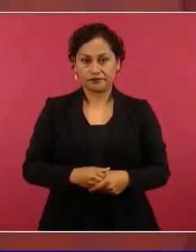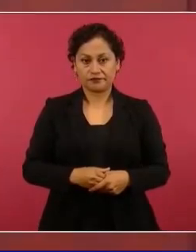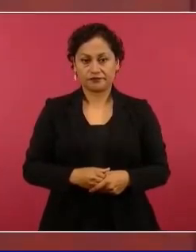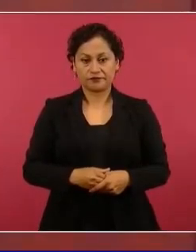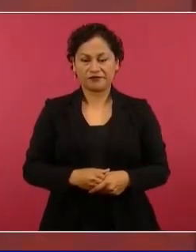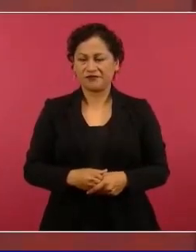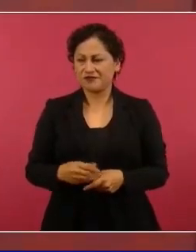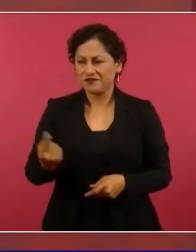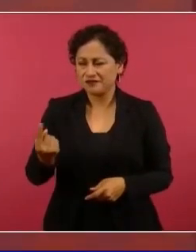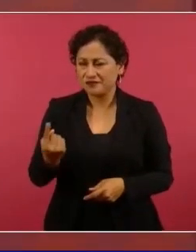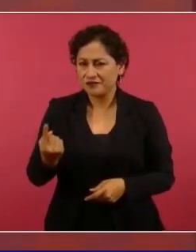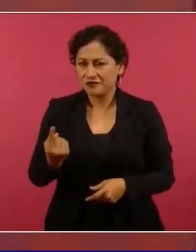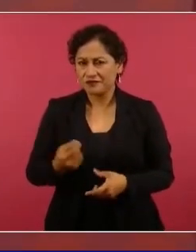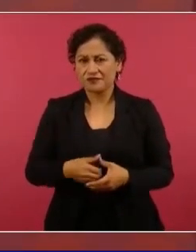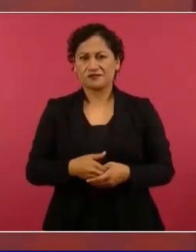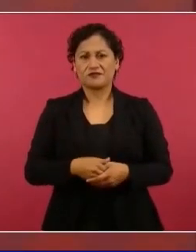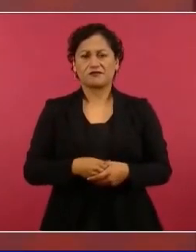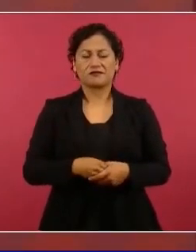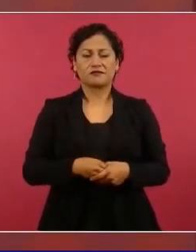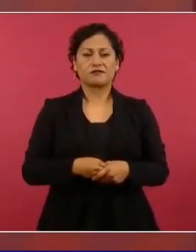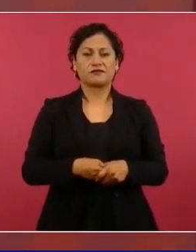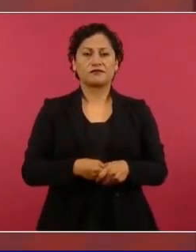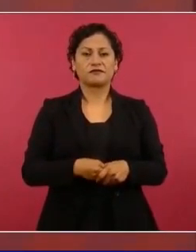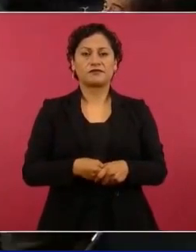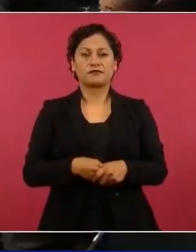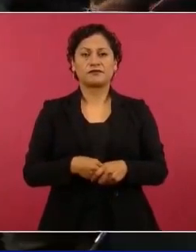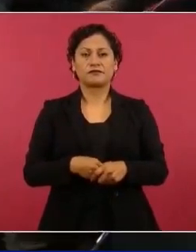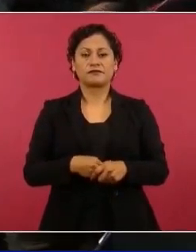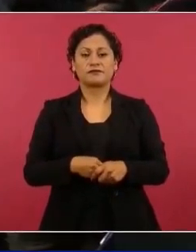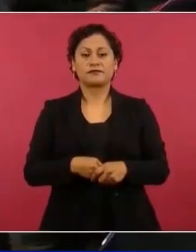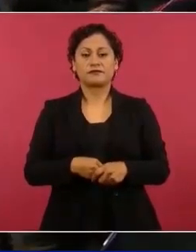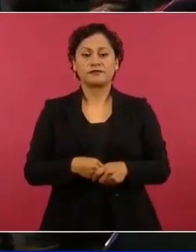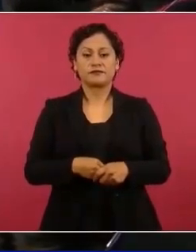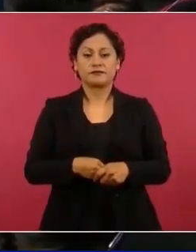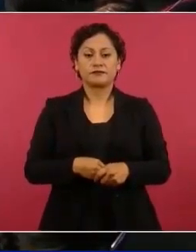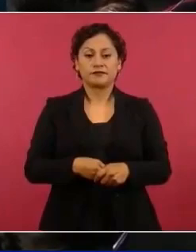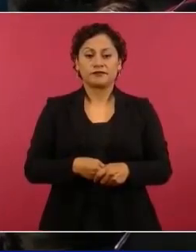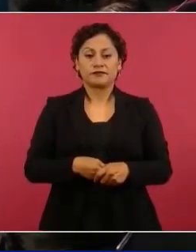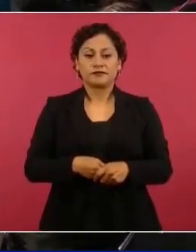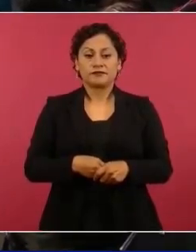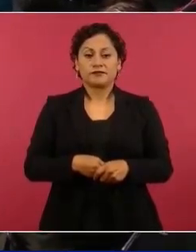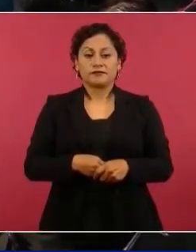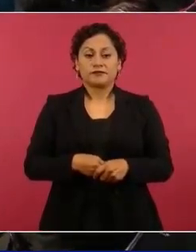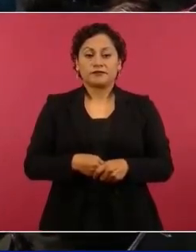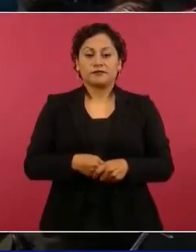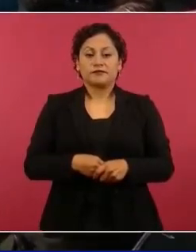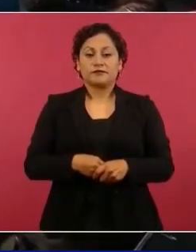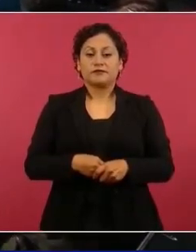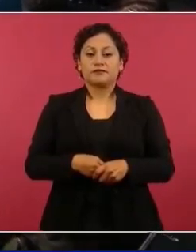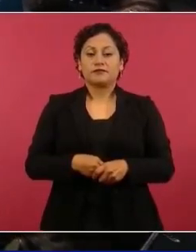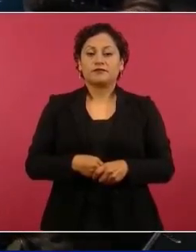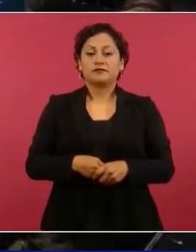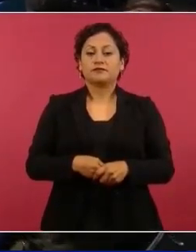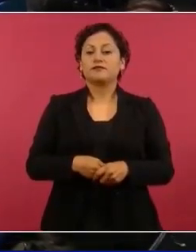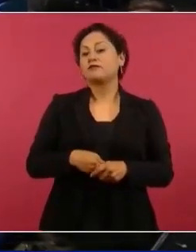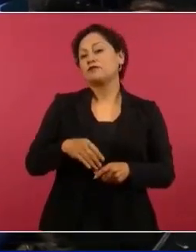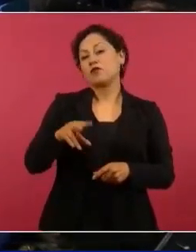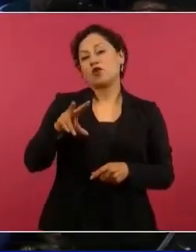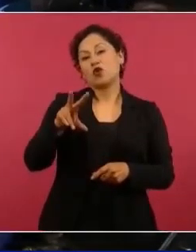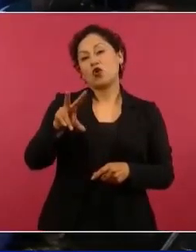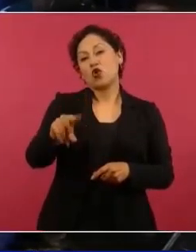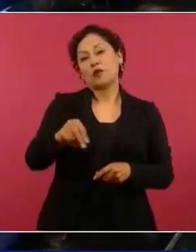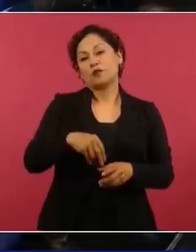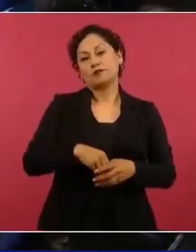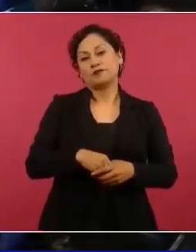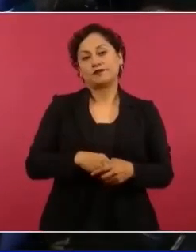en qué? ¿Esa acción de que fueron trasladados a normalitos a la zona militar es cierta, está en el informe? No, no, lo que está